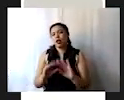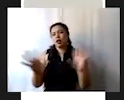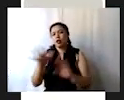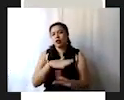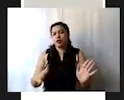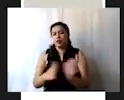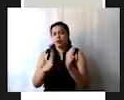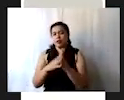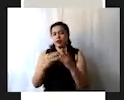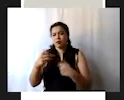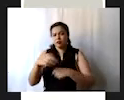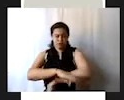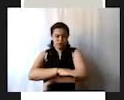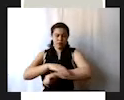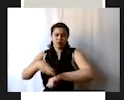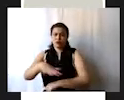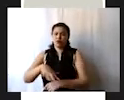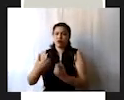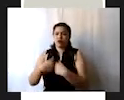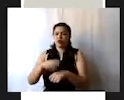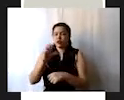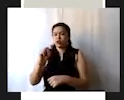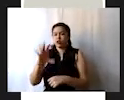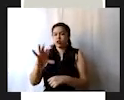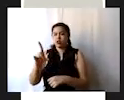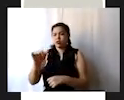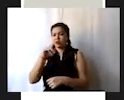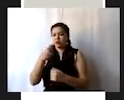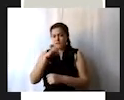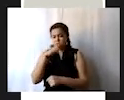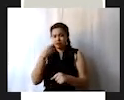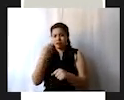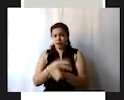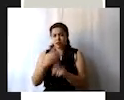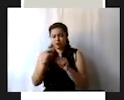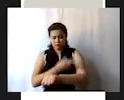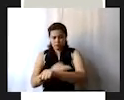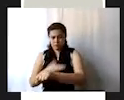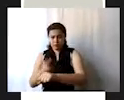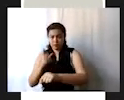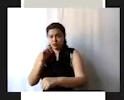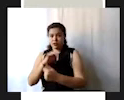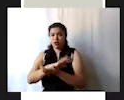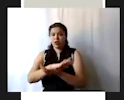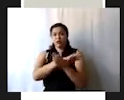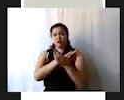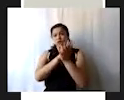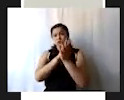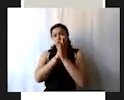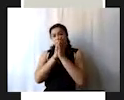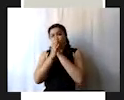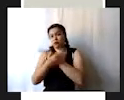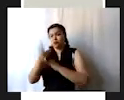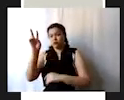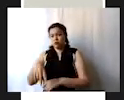su diseño, pues la sociedad civil también es responsable de lo que dice esa resolución se convierta en una realidad. Les